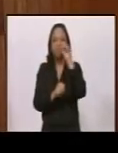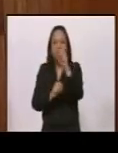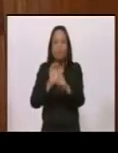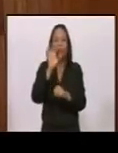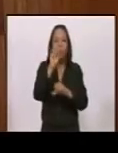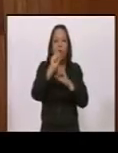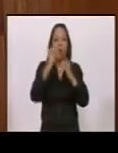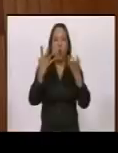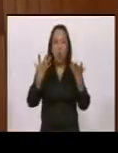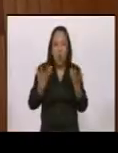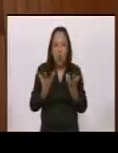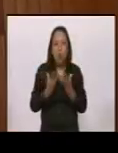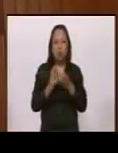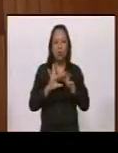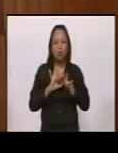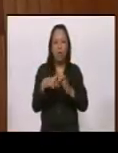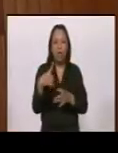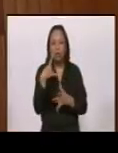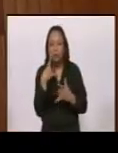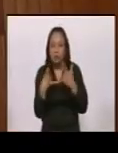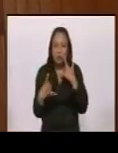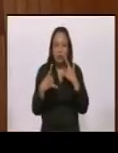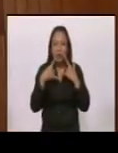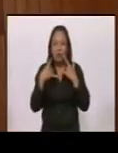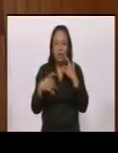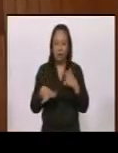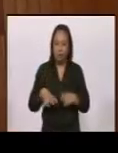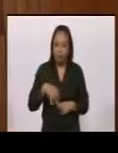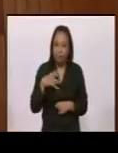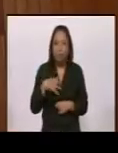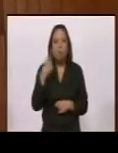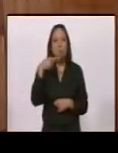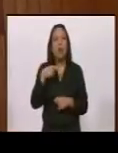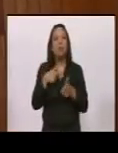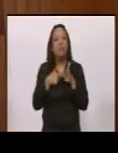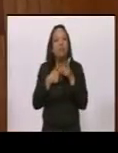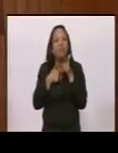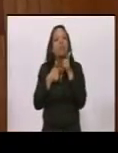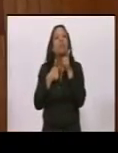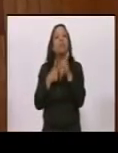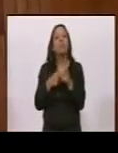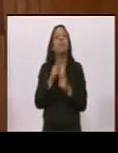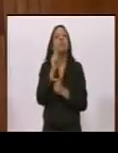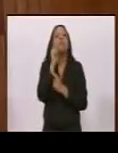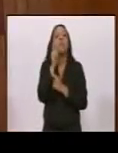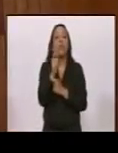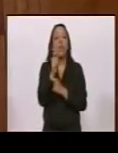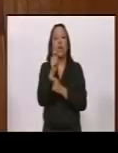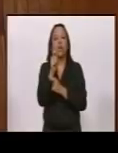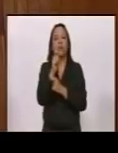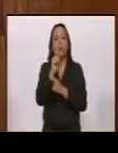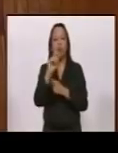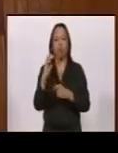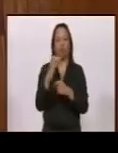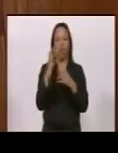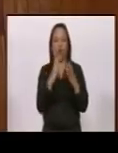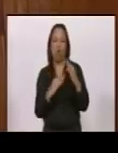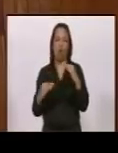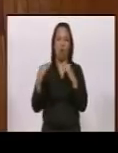a unir el esfuerzo de todos para encaminarnos a ser una potencia